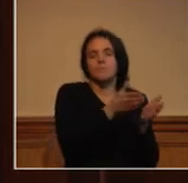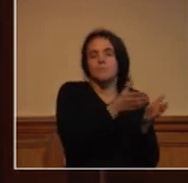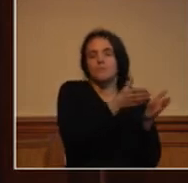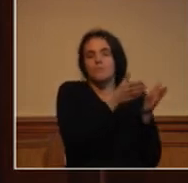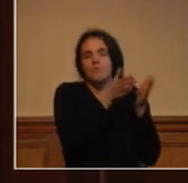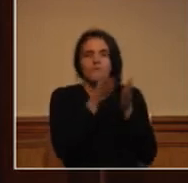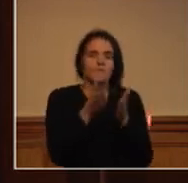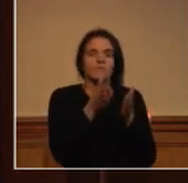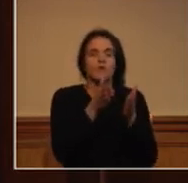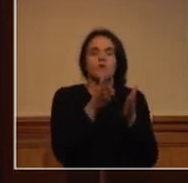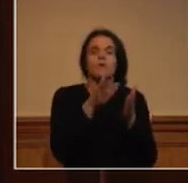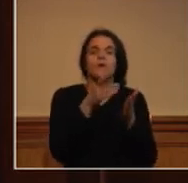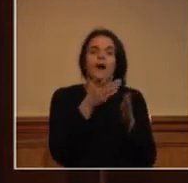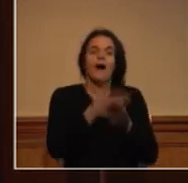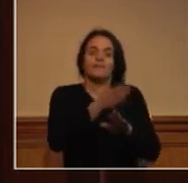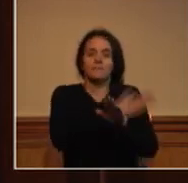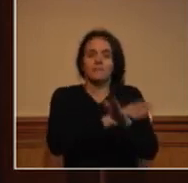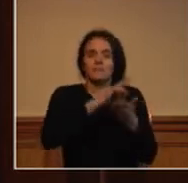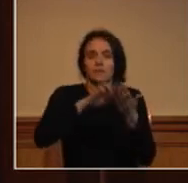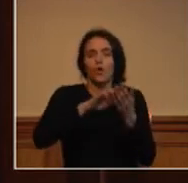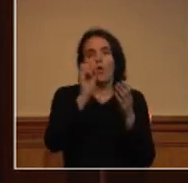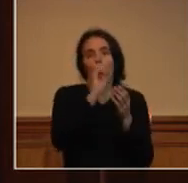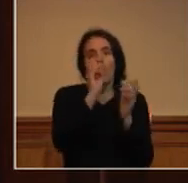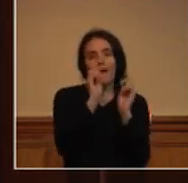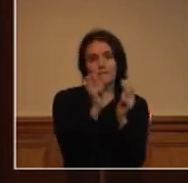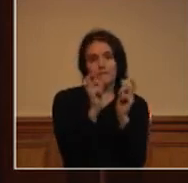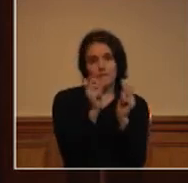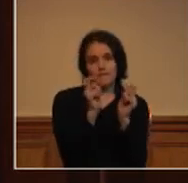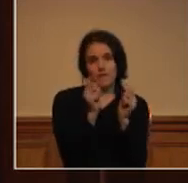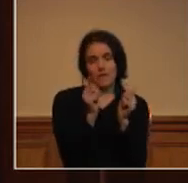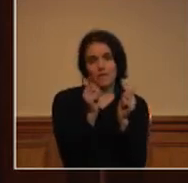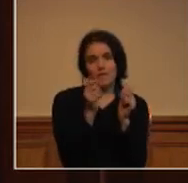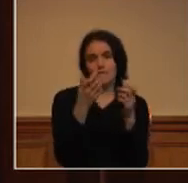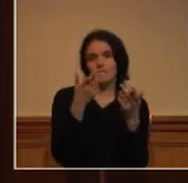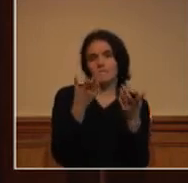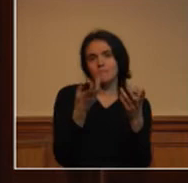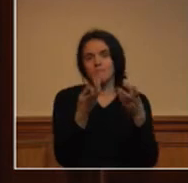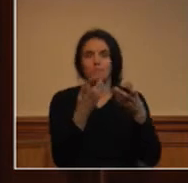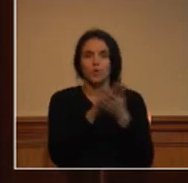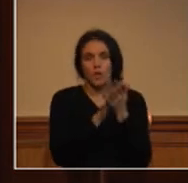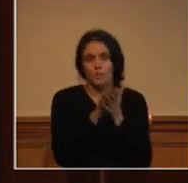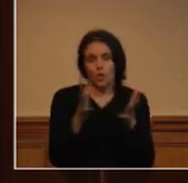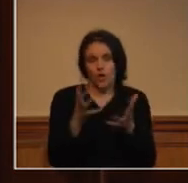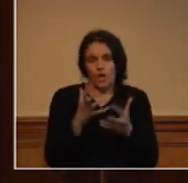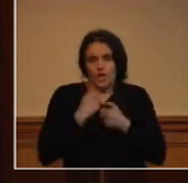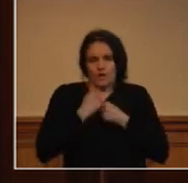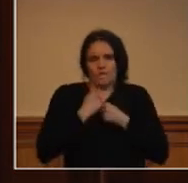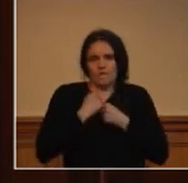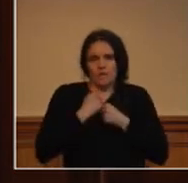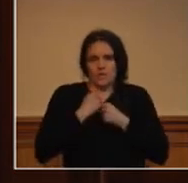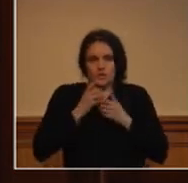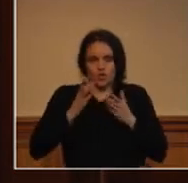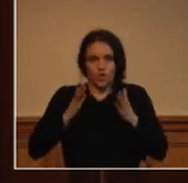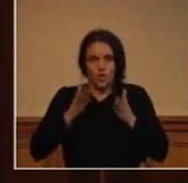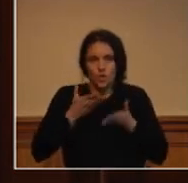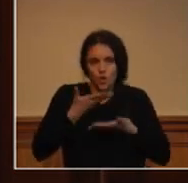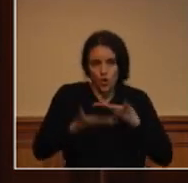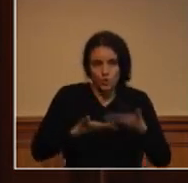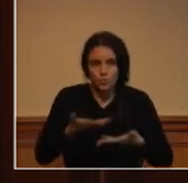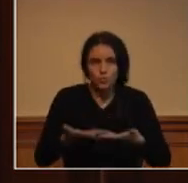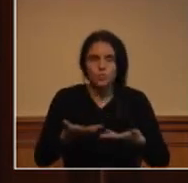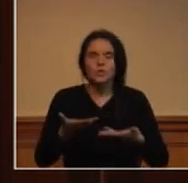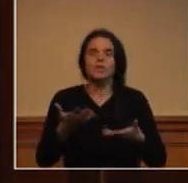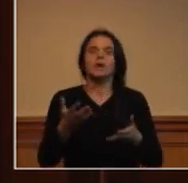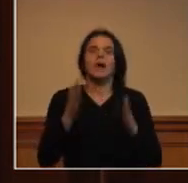a precursores o habilidades más blandas, inhibición conductual, atención